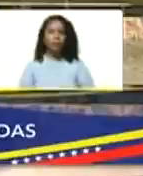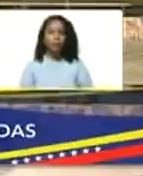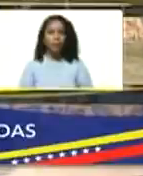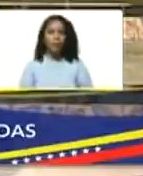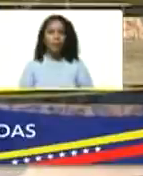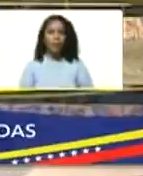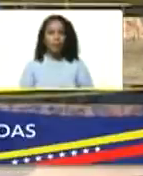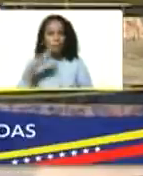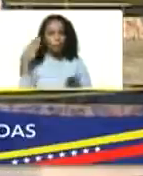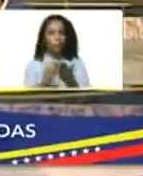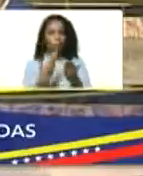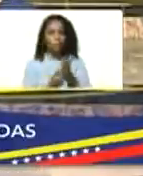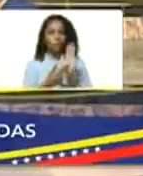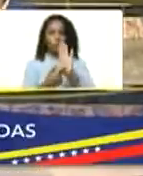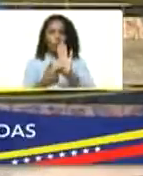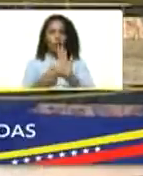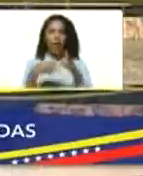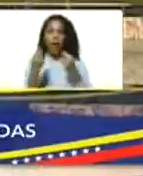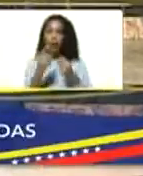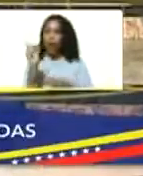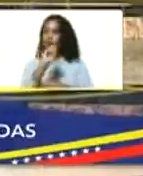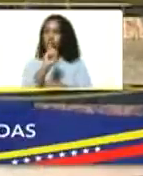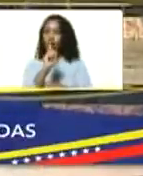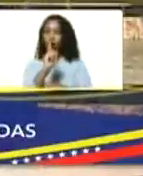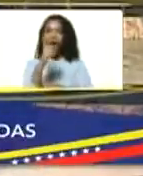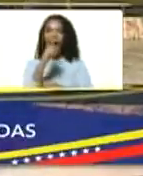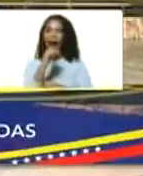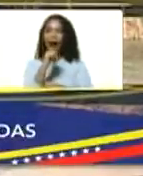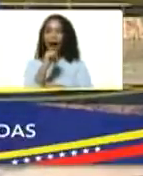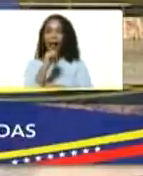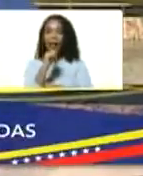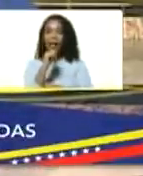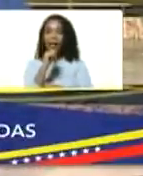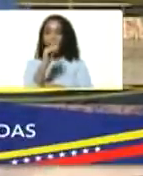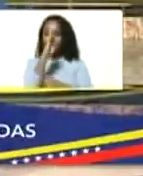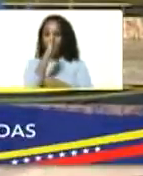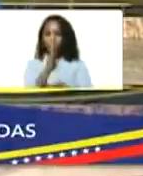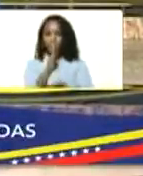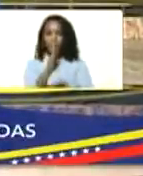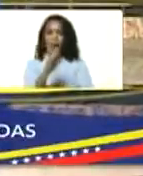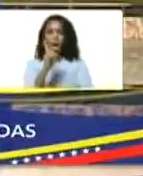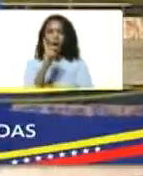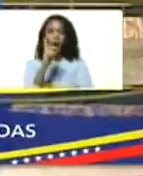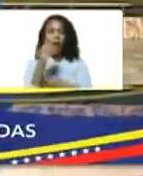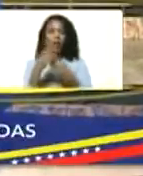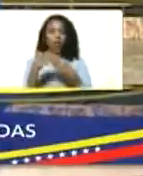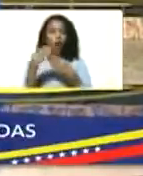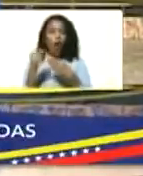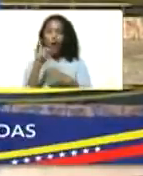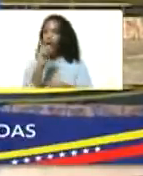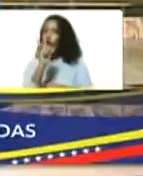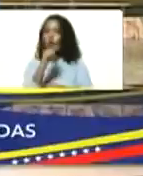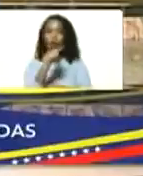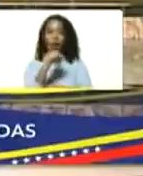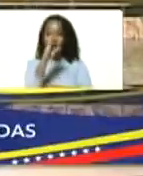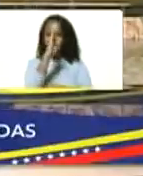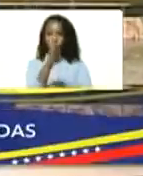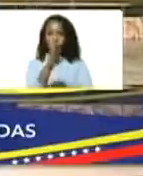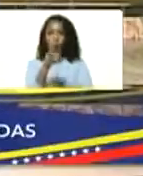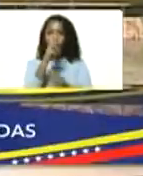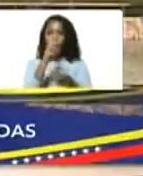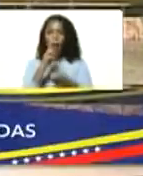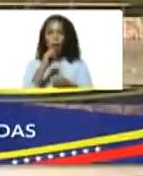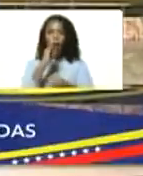te demuestra que la economía no es neutral que la moneda el dólar no es neutral que los bancos